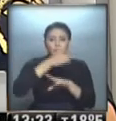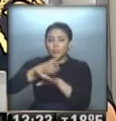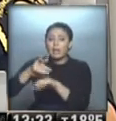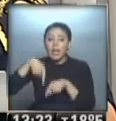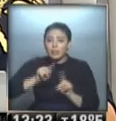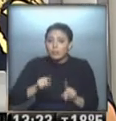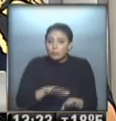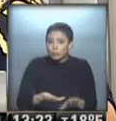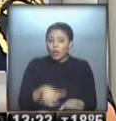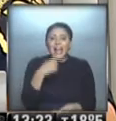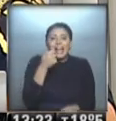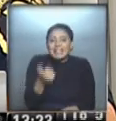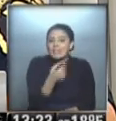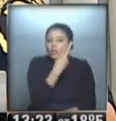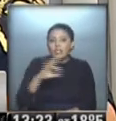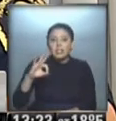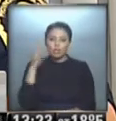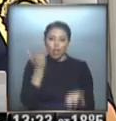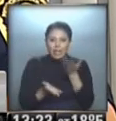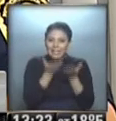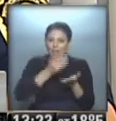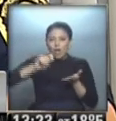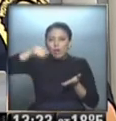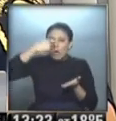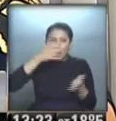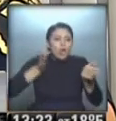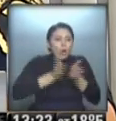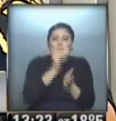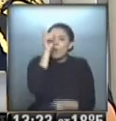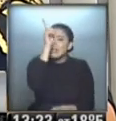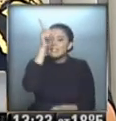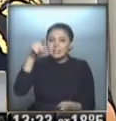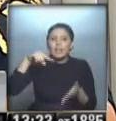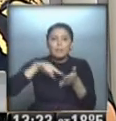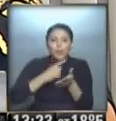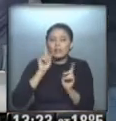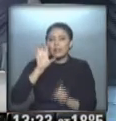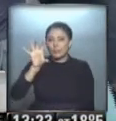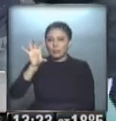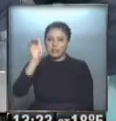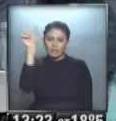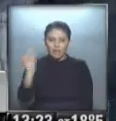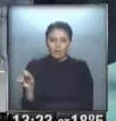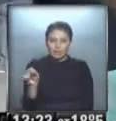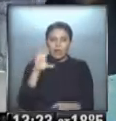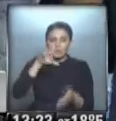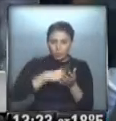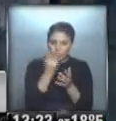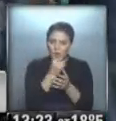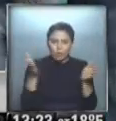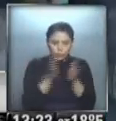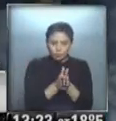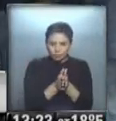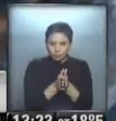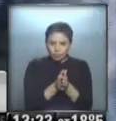caso particular, casi 200 kilos de cocaína, con seguimientos en conjunto con Policía Federal y Policía de la Provincia de Buenos Aires, sin egoísmos y con un fin